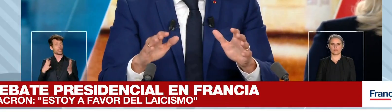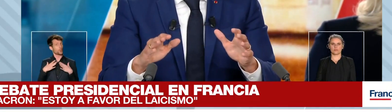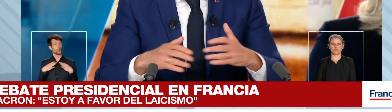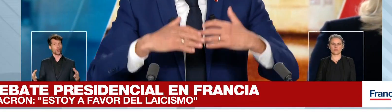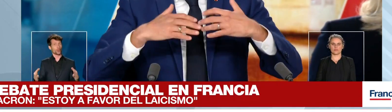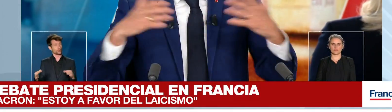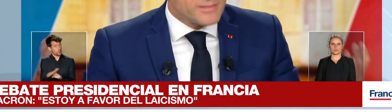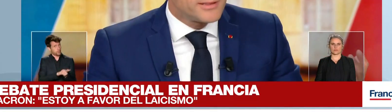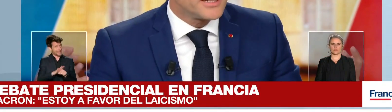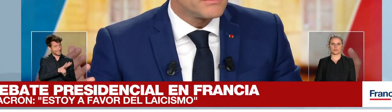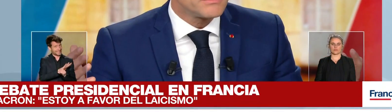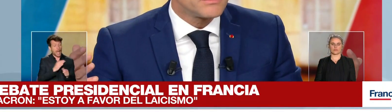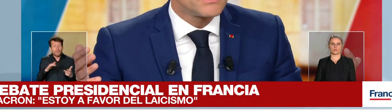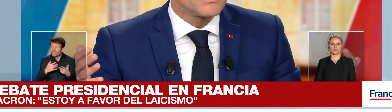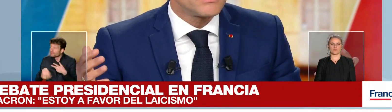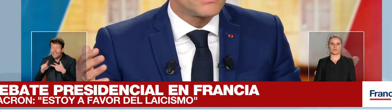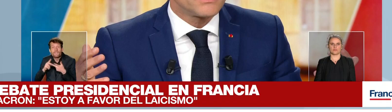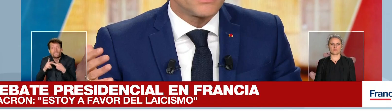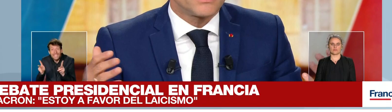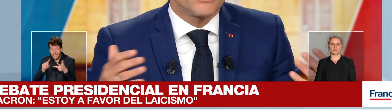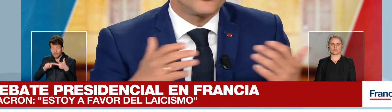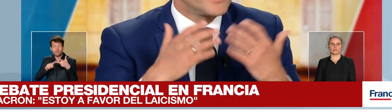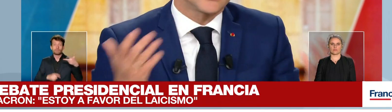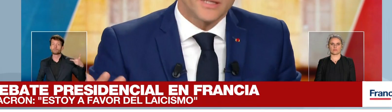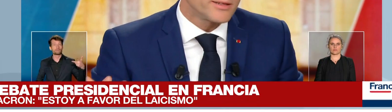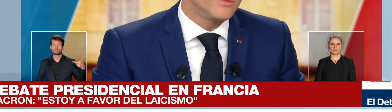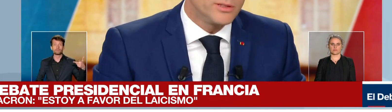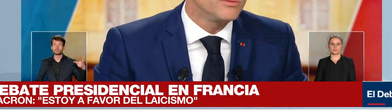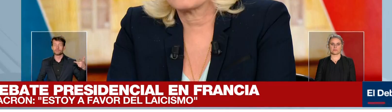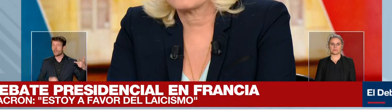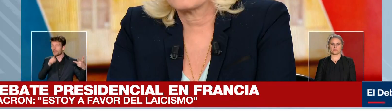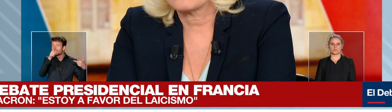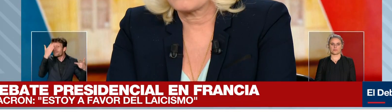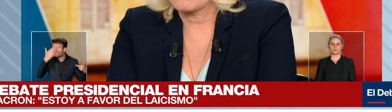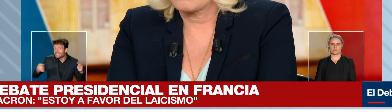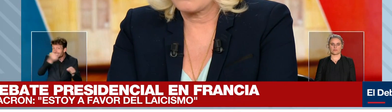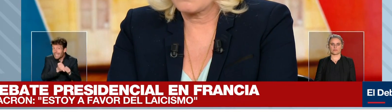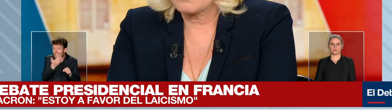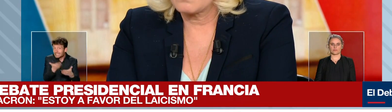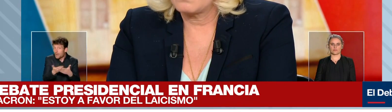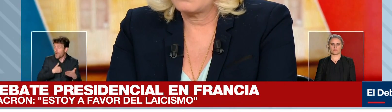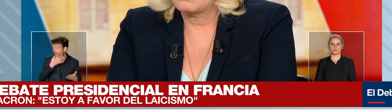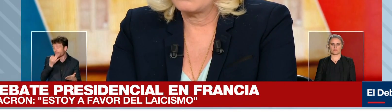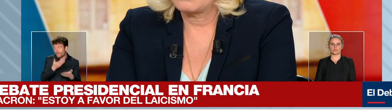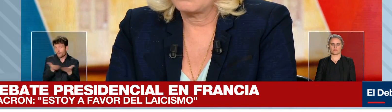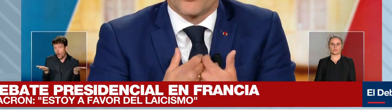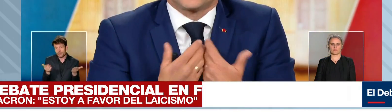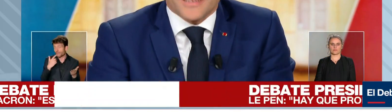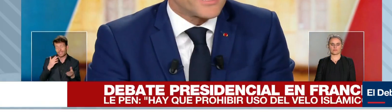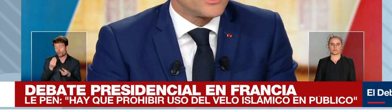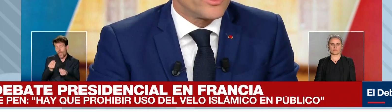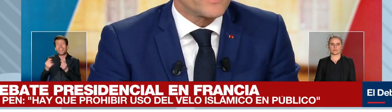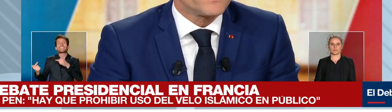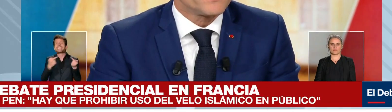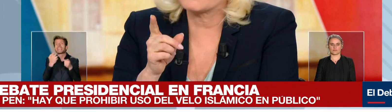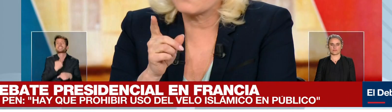públicos también hay neutralidad, pero en la ciudad, usted va a crear una guerra civil. Se lo digo con toda sinceridad,